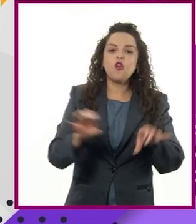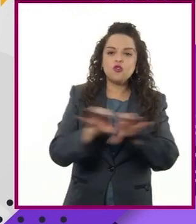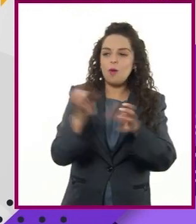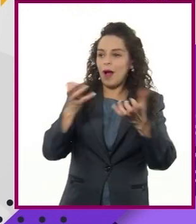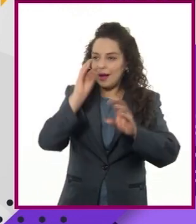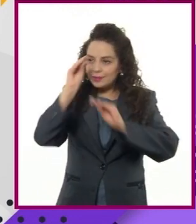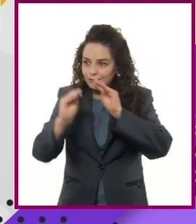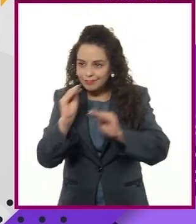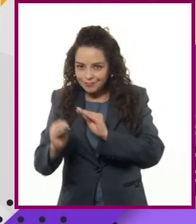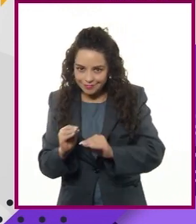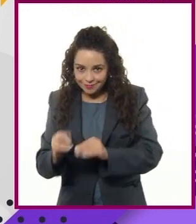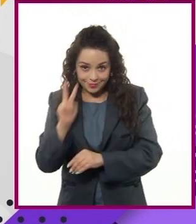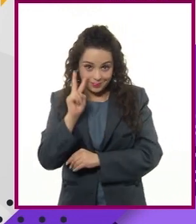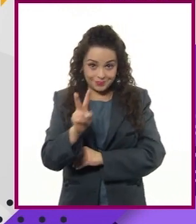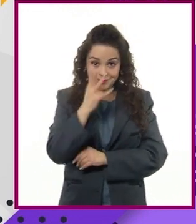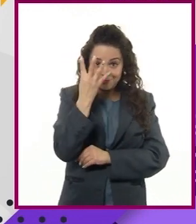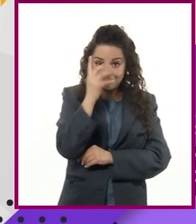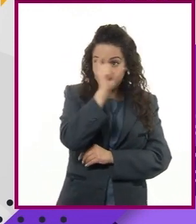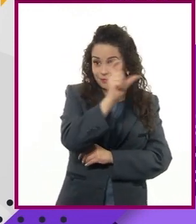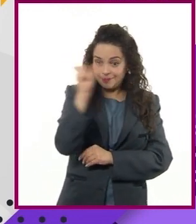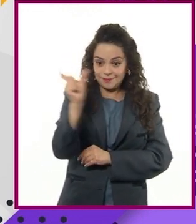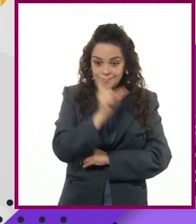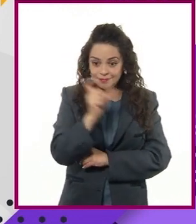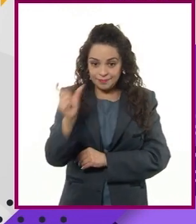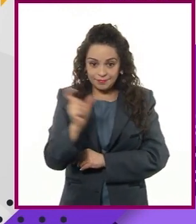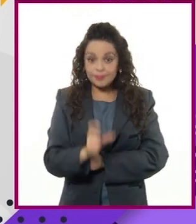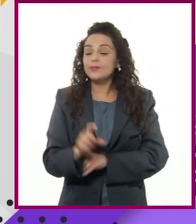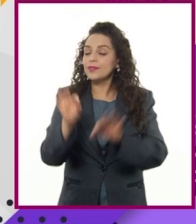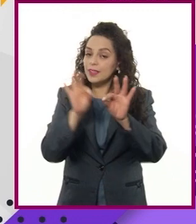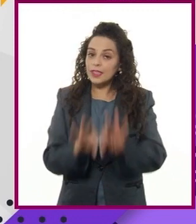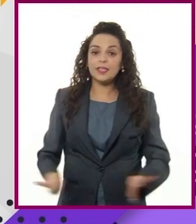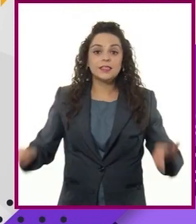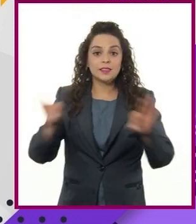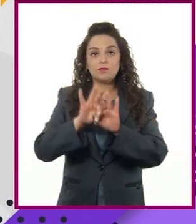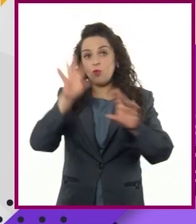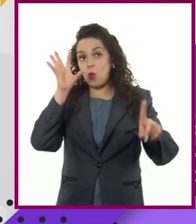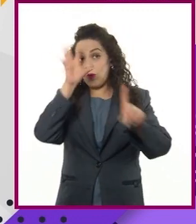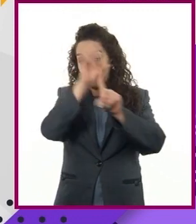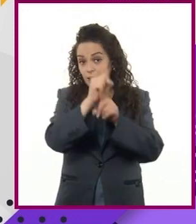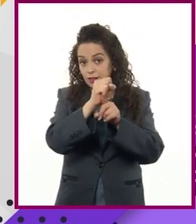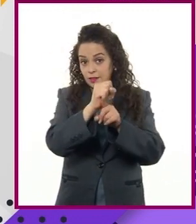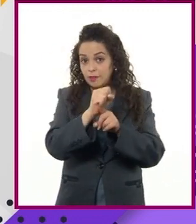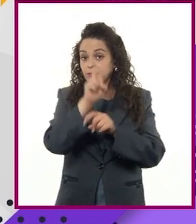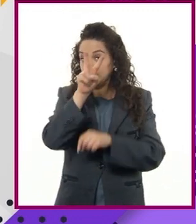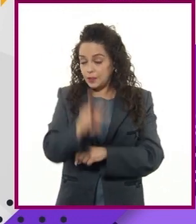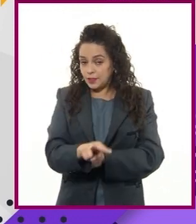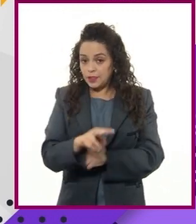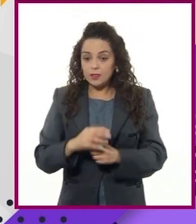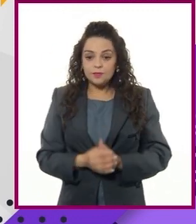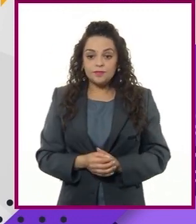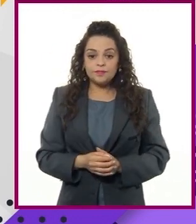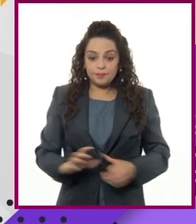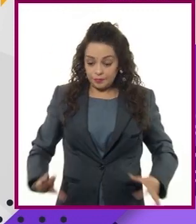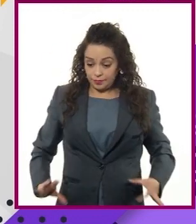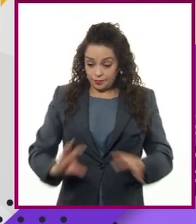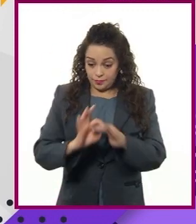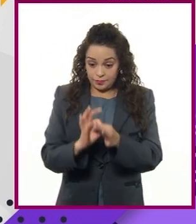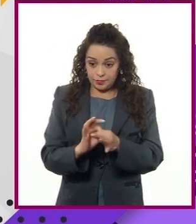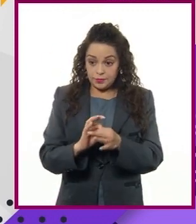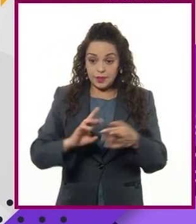los ejes cardinales, los objetivos son muy importantes. La relación es muy